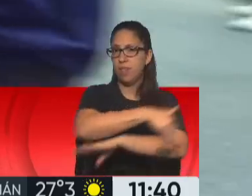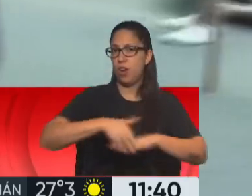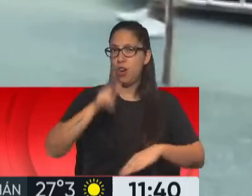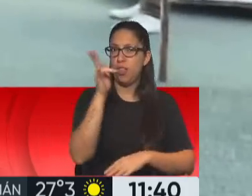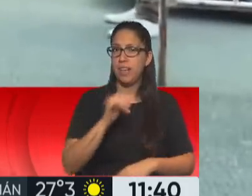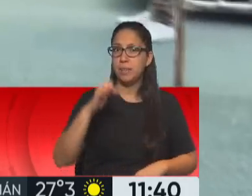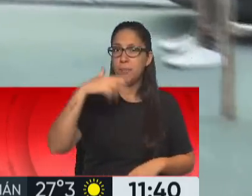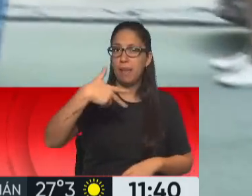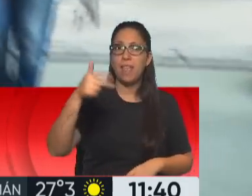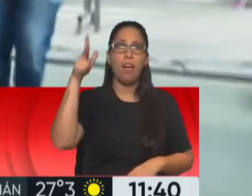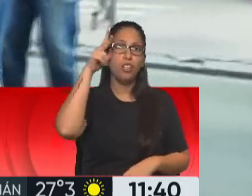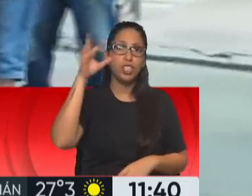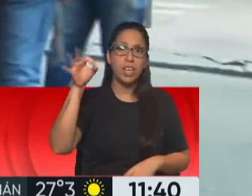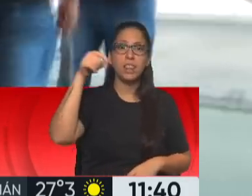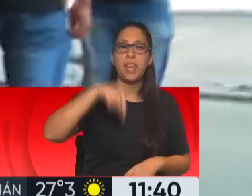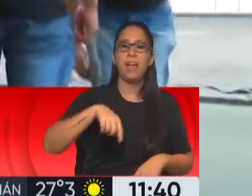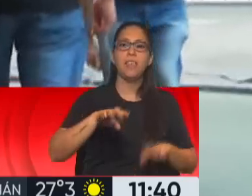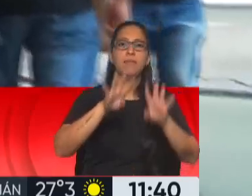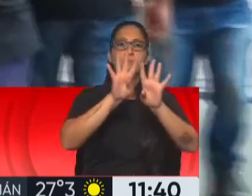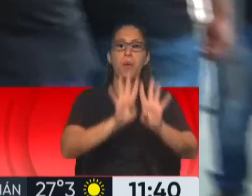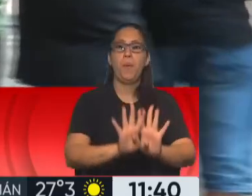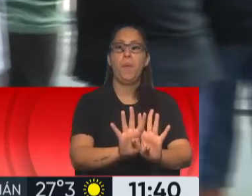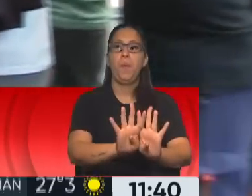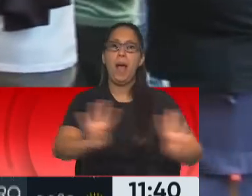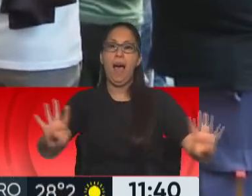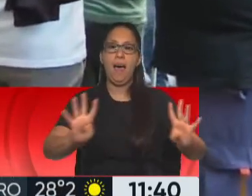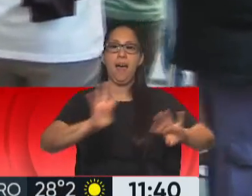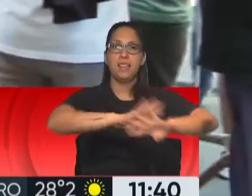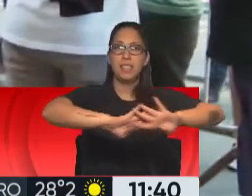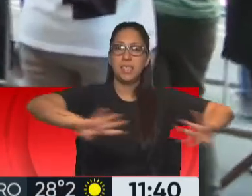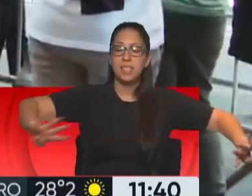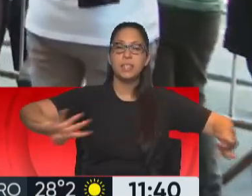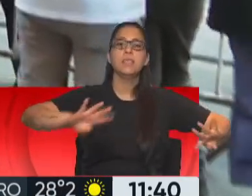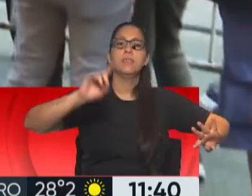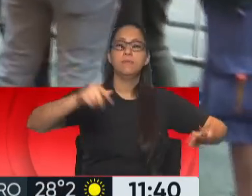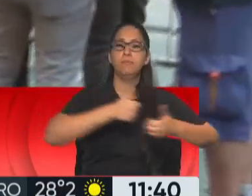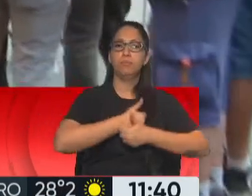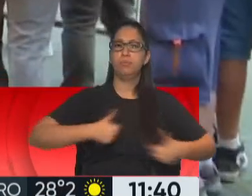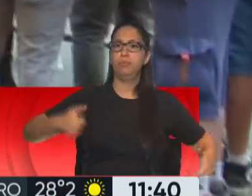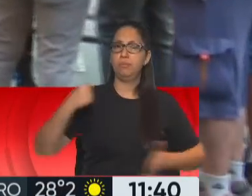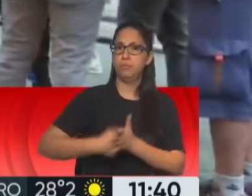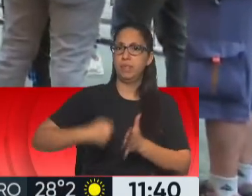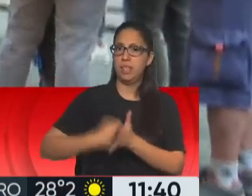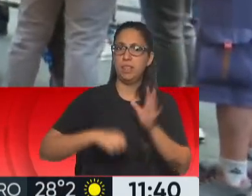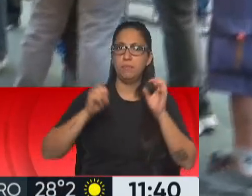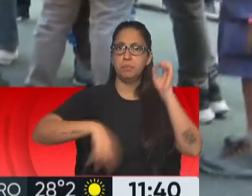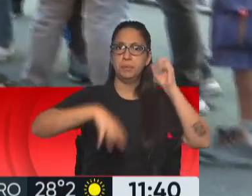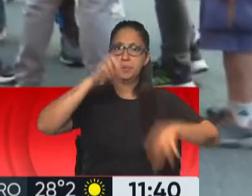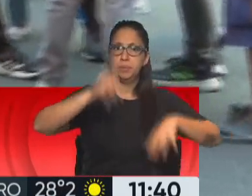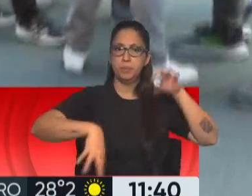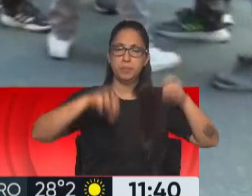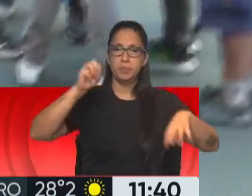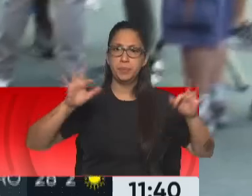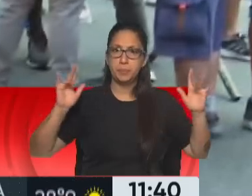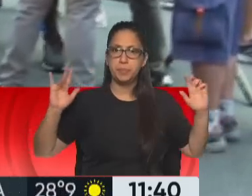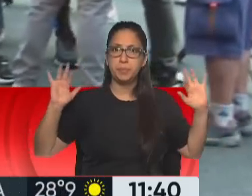Peña al 80, con el vallado y una cantidad importante de militantes que se van acercando hasta este lugar,